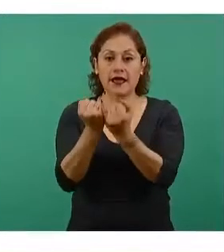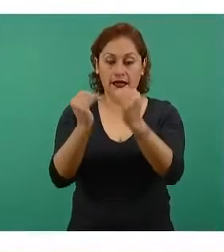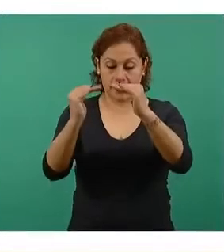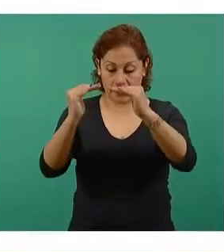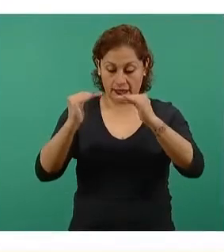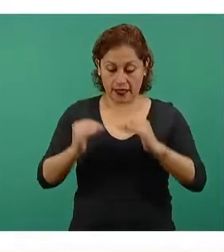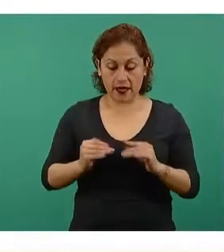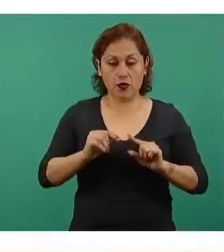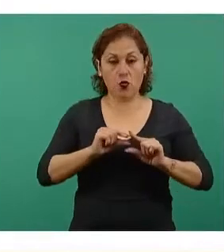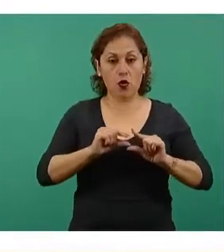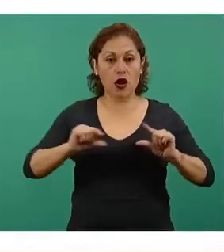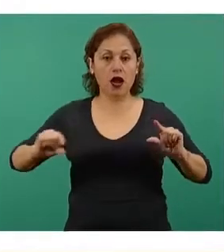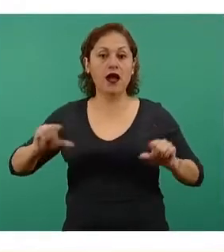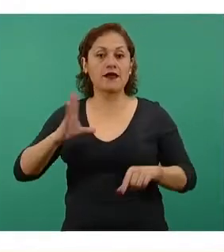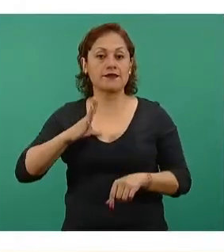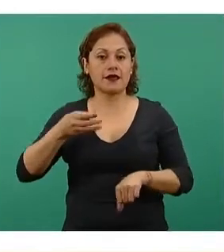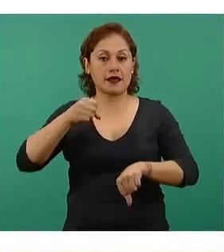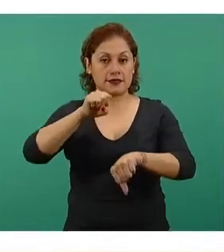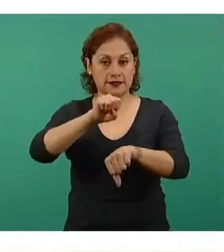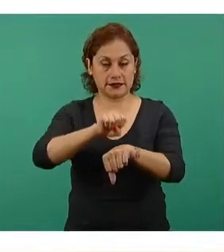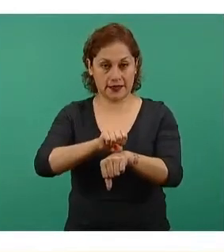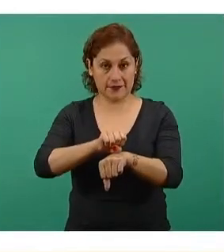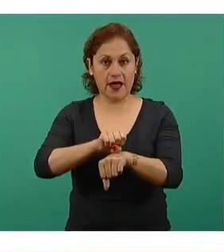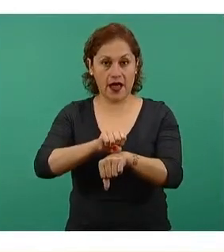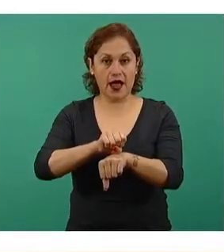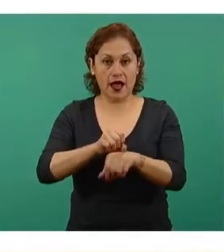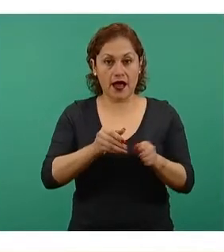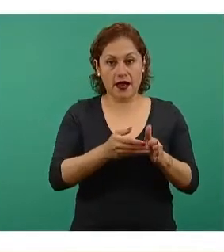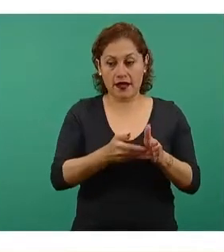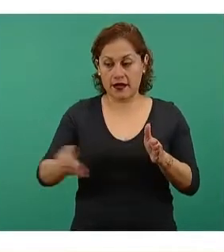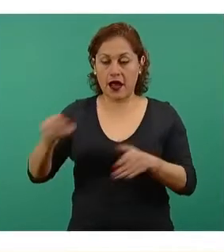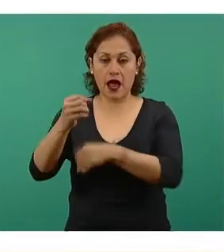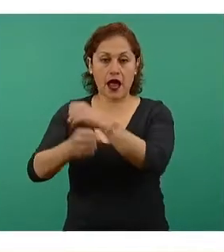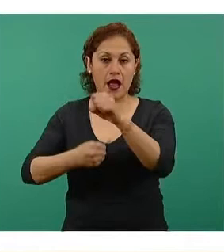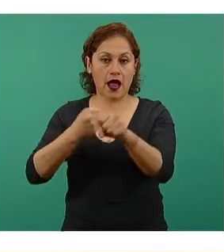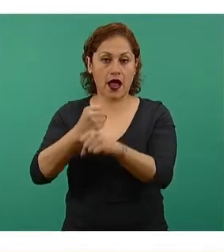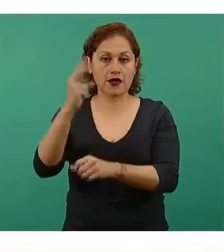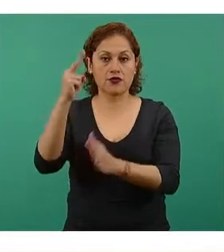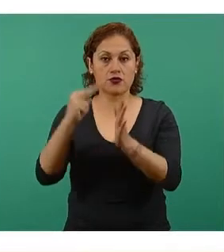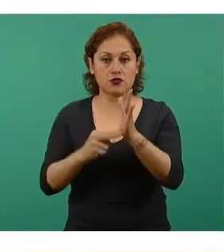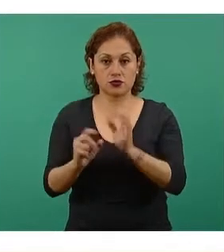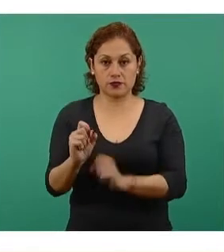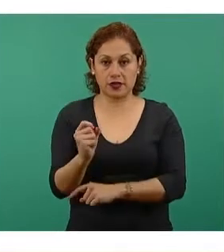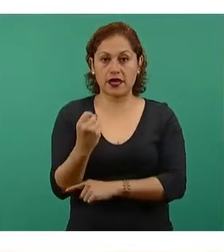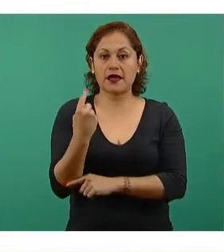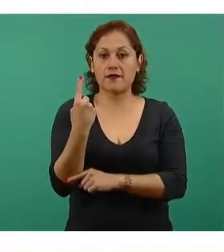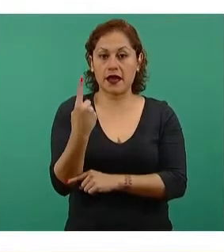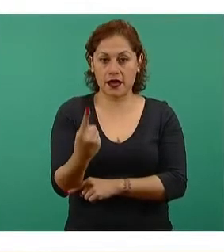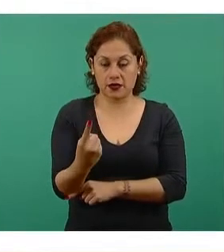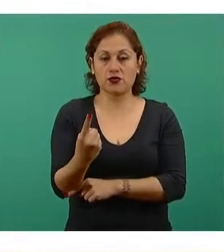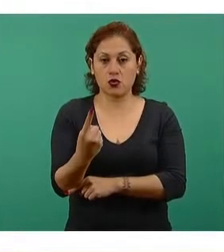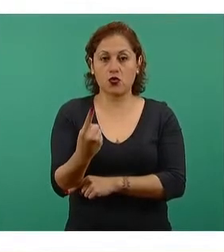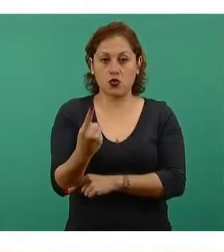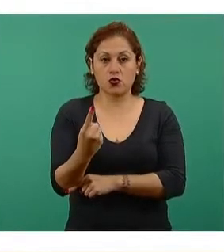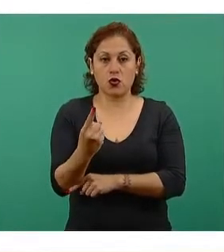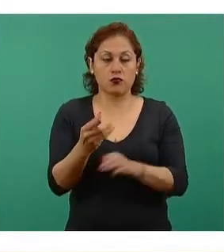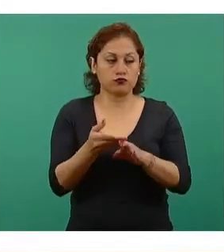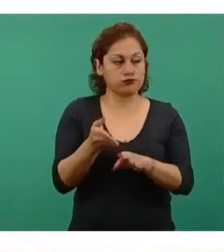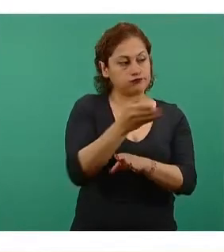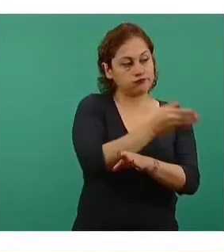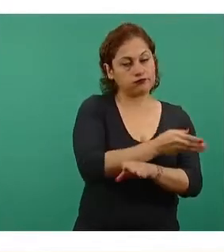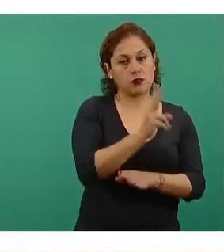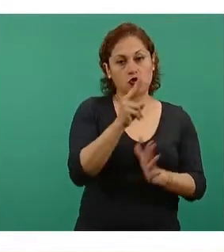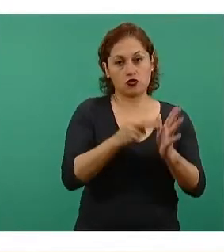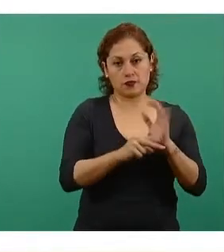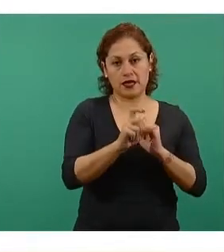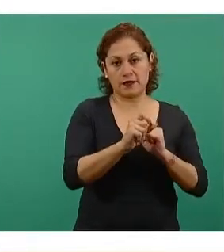las semanas epidemiológicas de lo que va en este 2021 y obviamente durante toda la pandemia iniciada desde 2020,